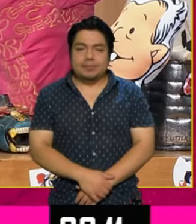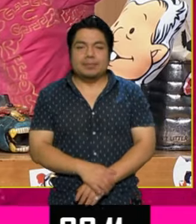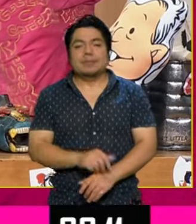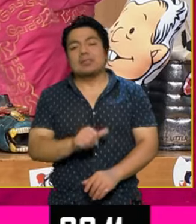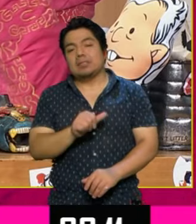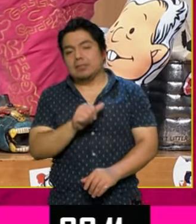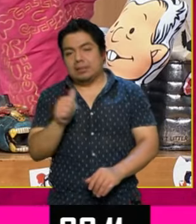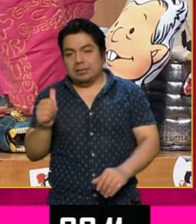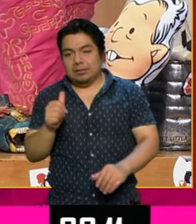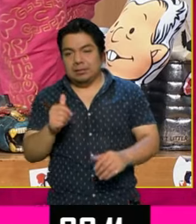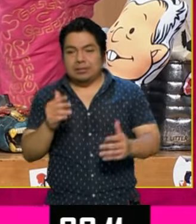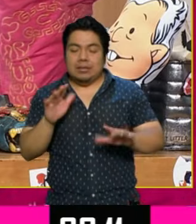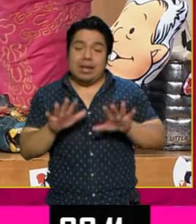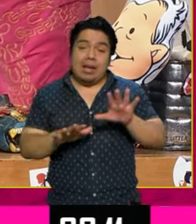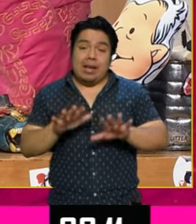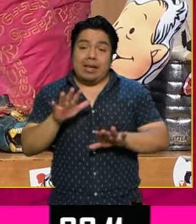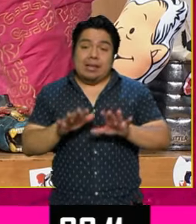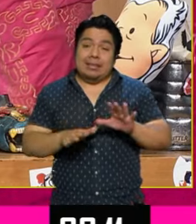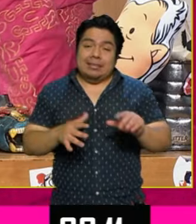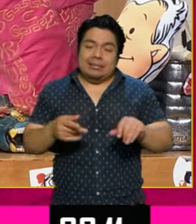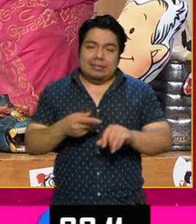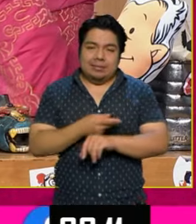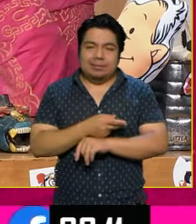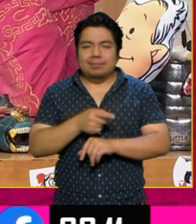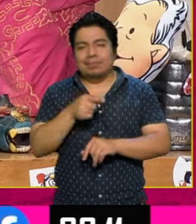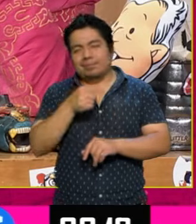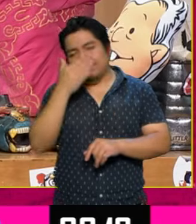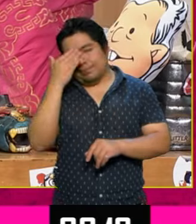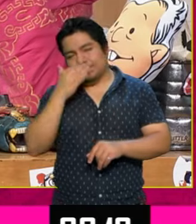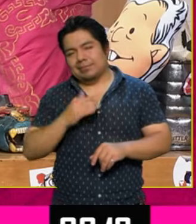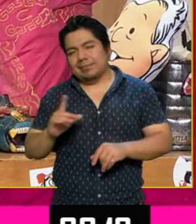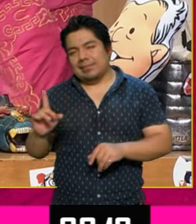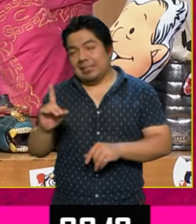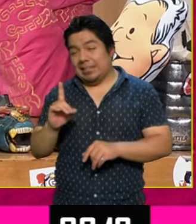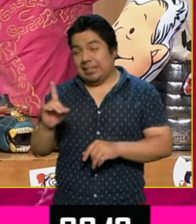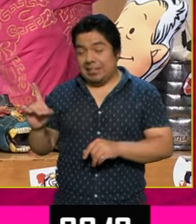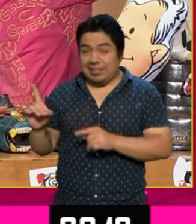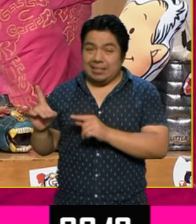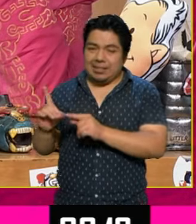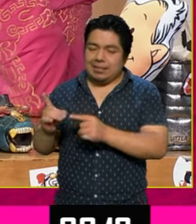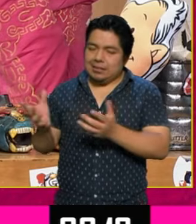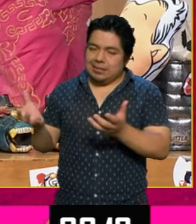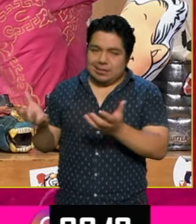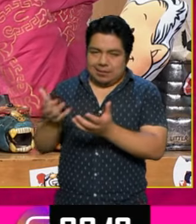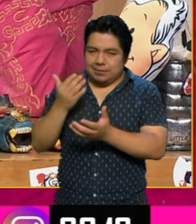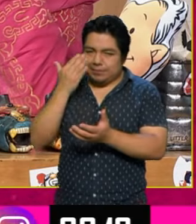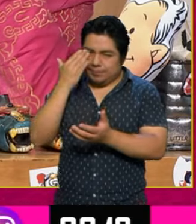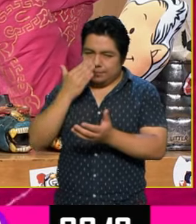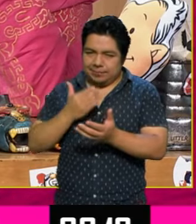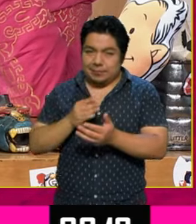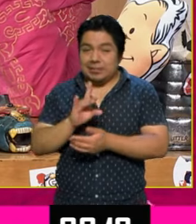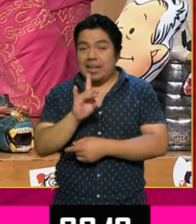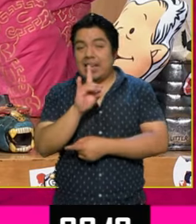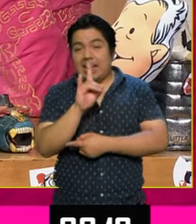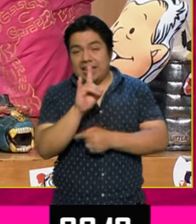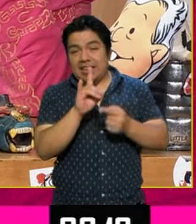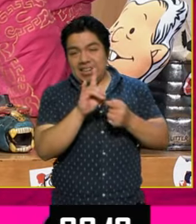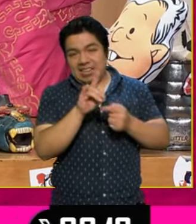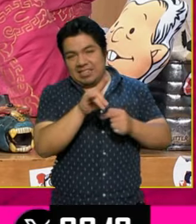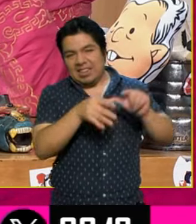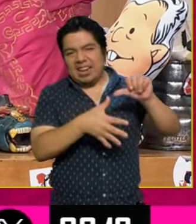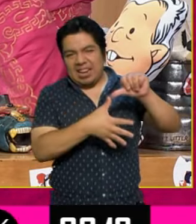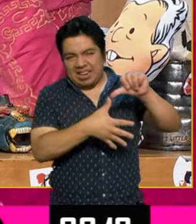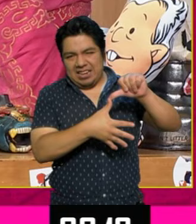que pareciera irreal, ¿verdad? Sí, algo. Pero la derecha es capaz de esto y más. ¡Uy, señor! Mire, hubo intento de golpe de